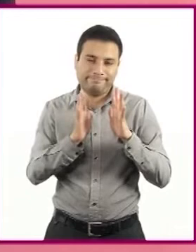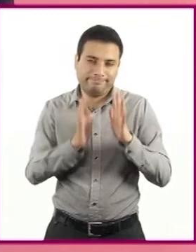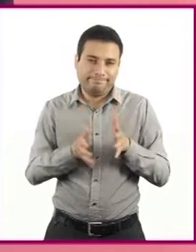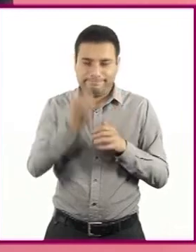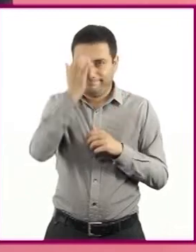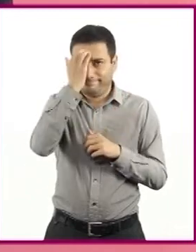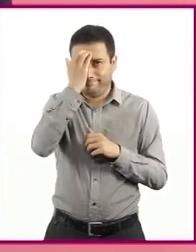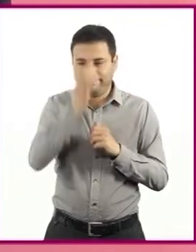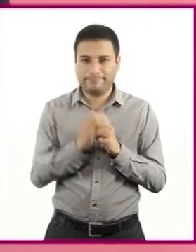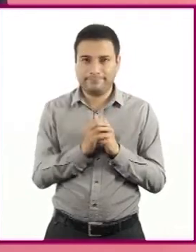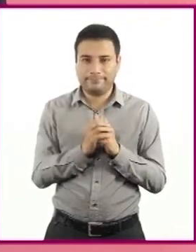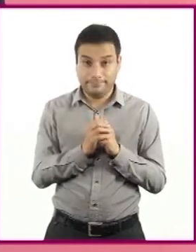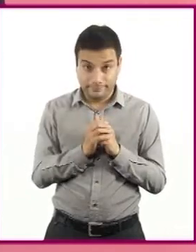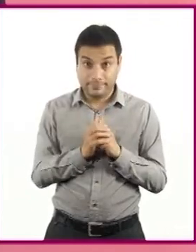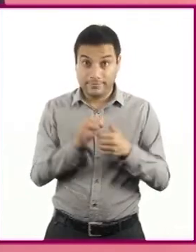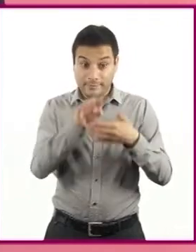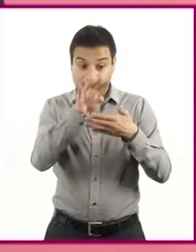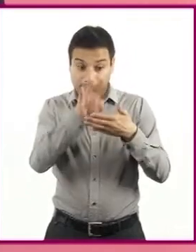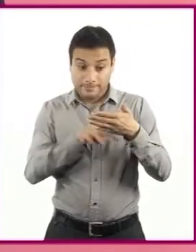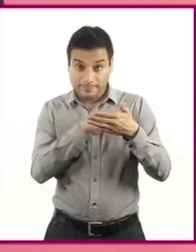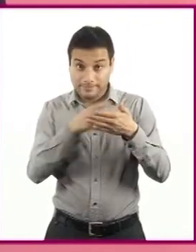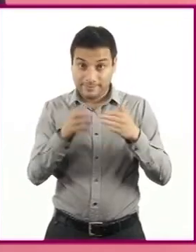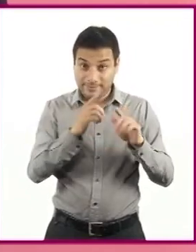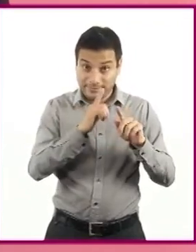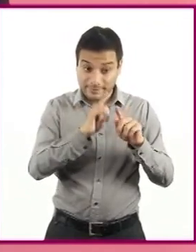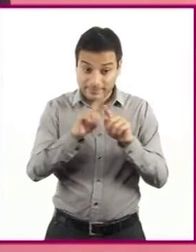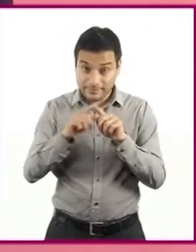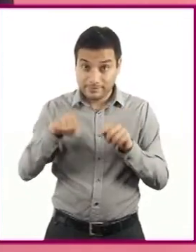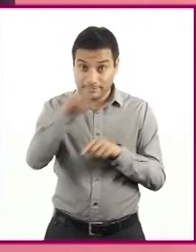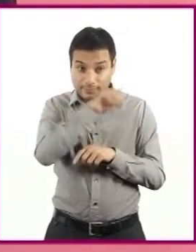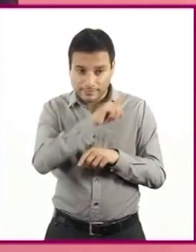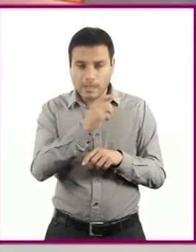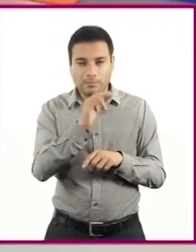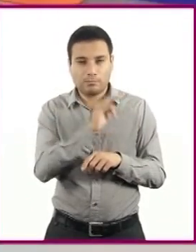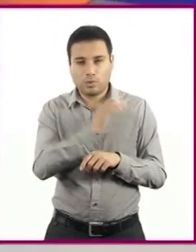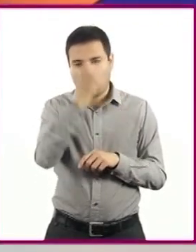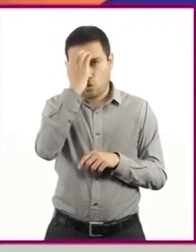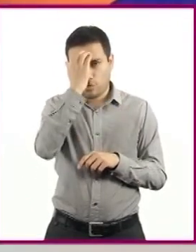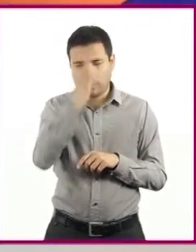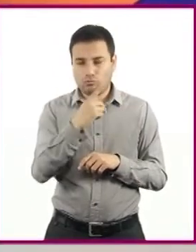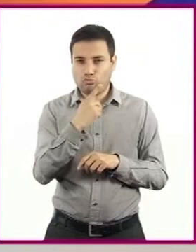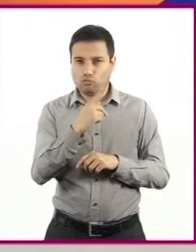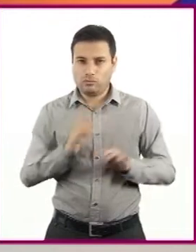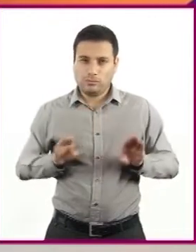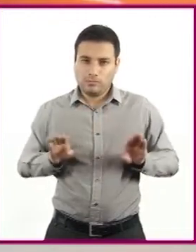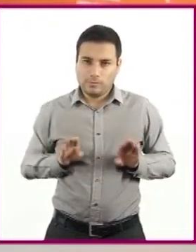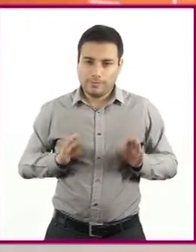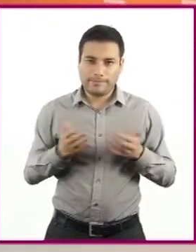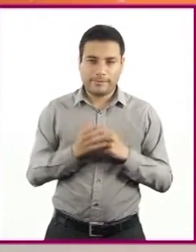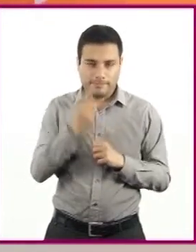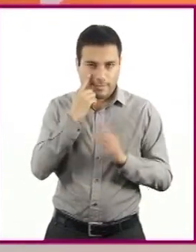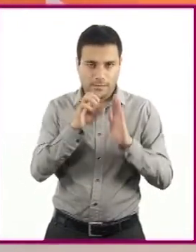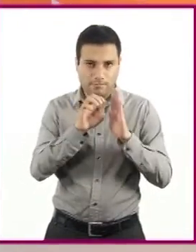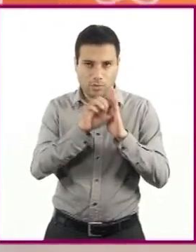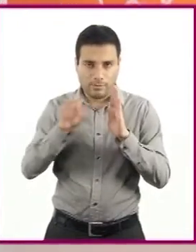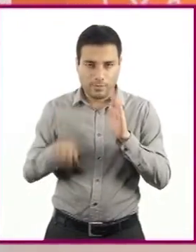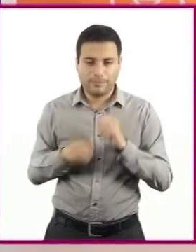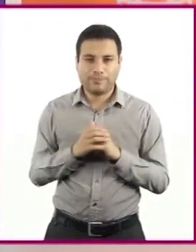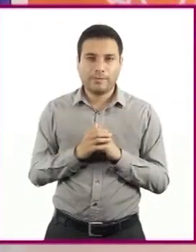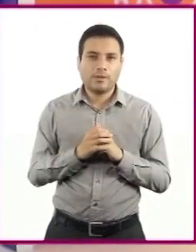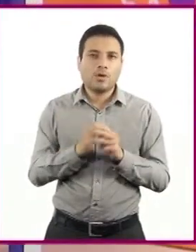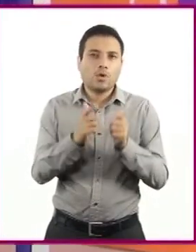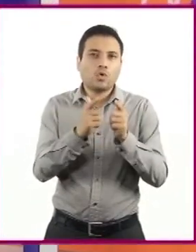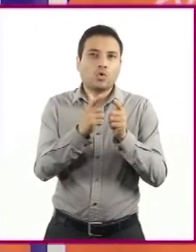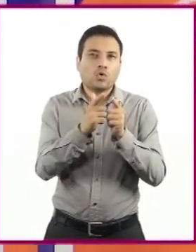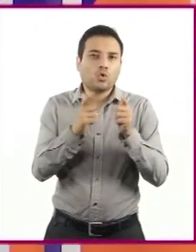posición de los elementos en la tabla periódica nos ayuda a conocer sus propiedades. Aquí Aquí podemos ver en el grupo en el que se encuentra